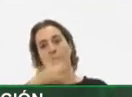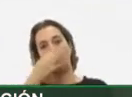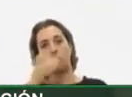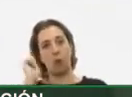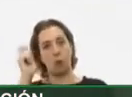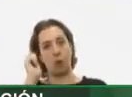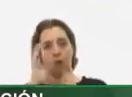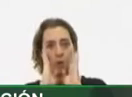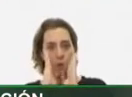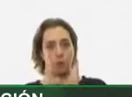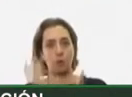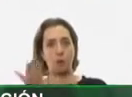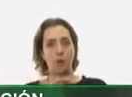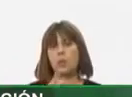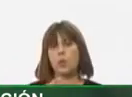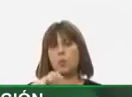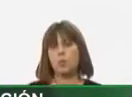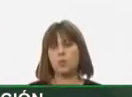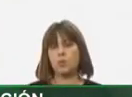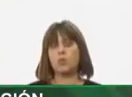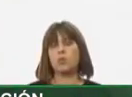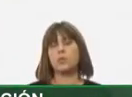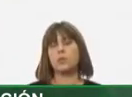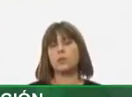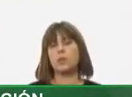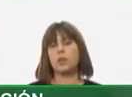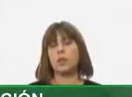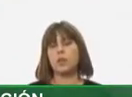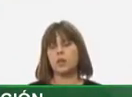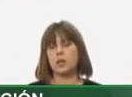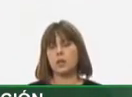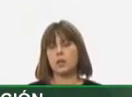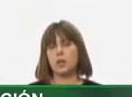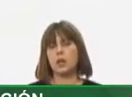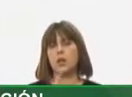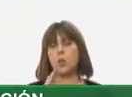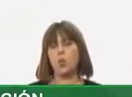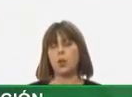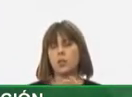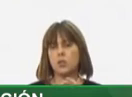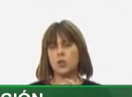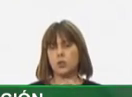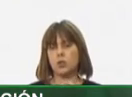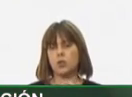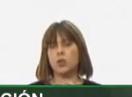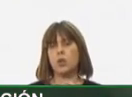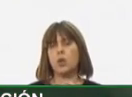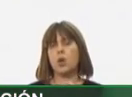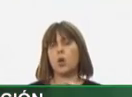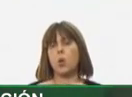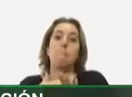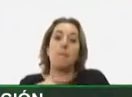no alcanzarse un acuerdo para cambiar el régimen de selección de áreas naturales protegidas, la coalición decidió retirar del texto